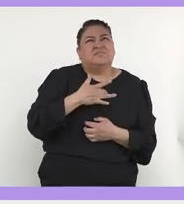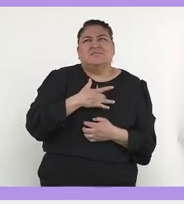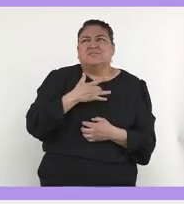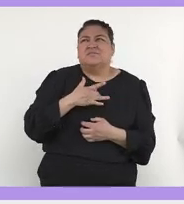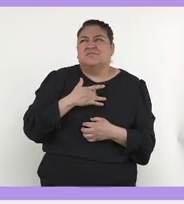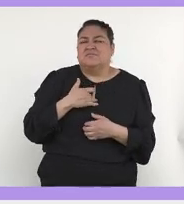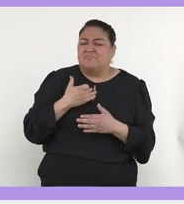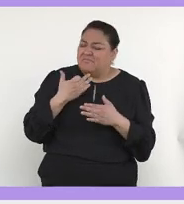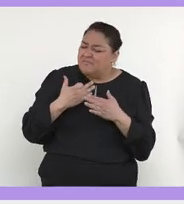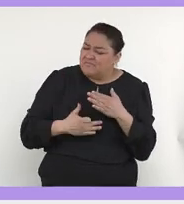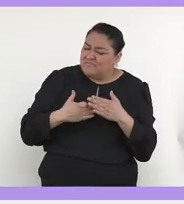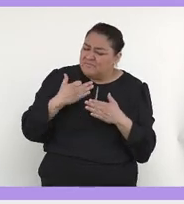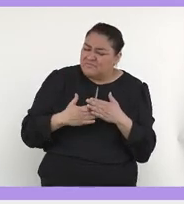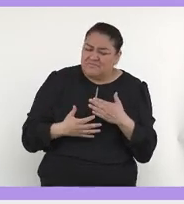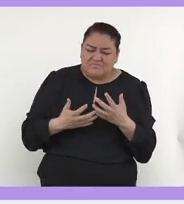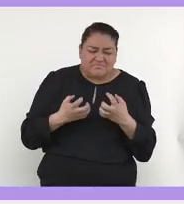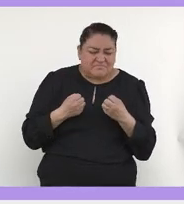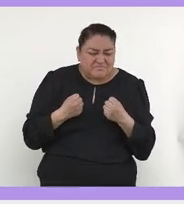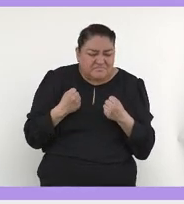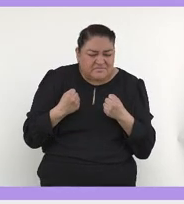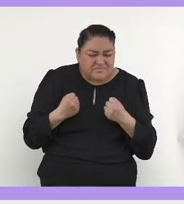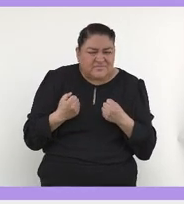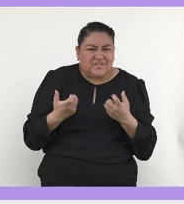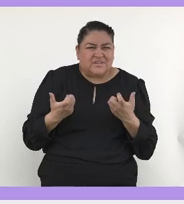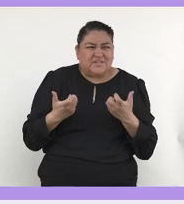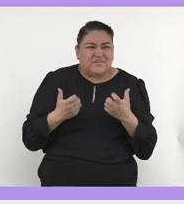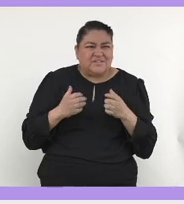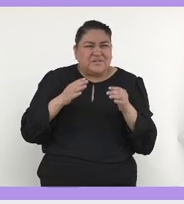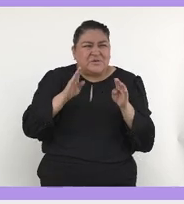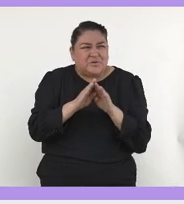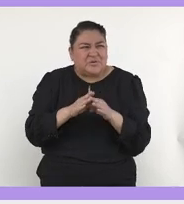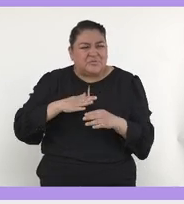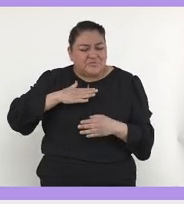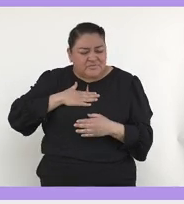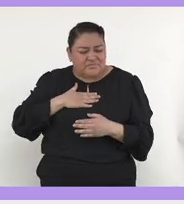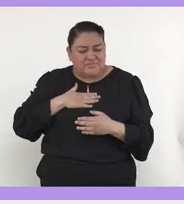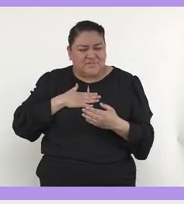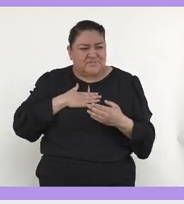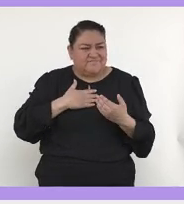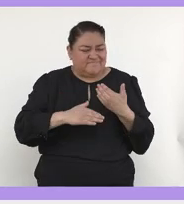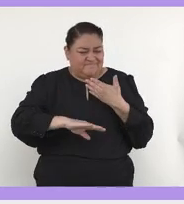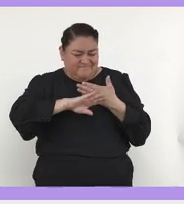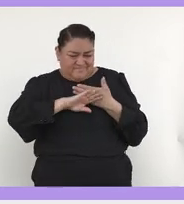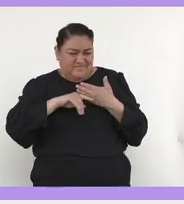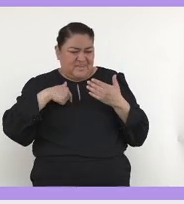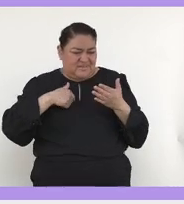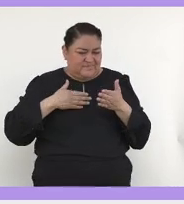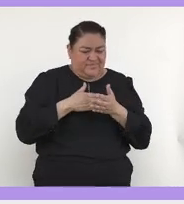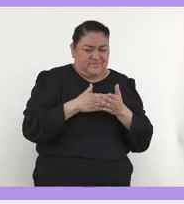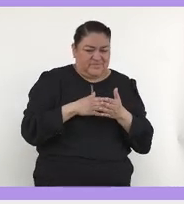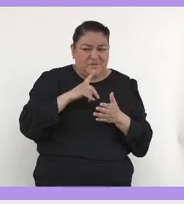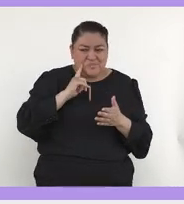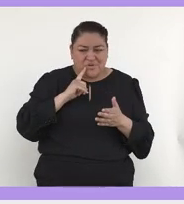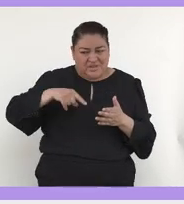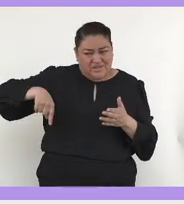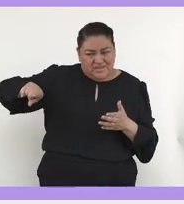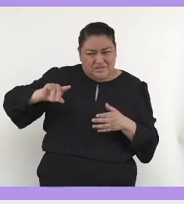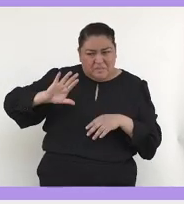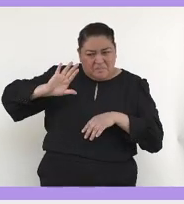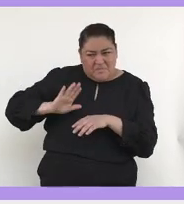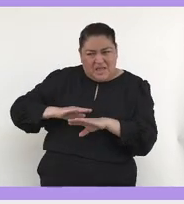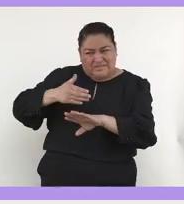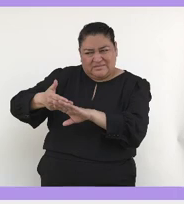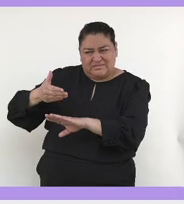no puedo permitir que esto le pase a más mujeres y en ese momento